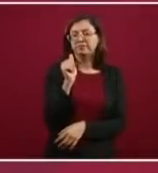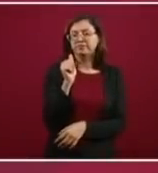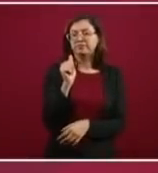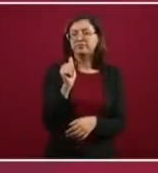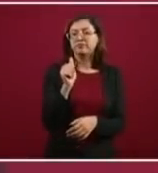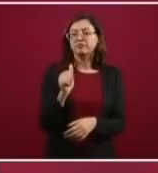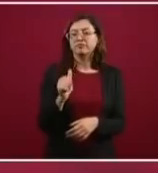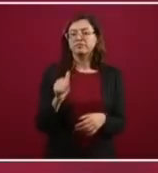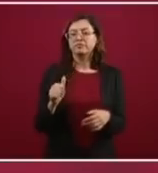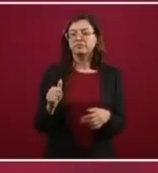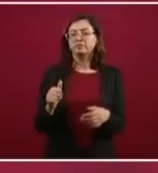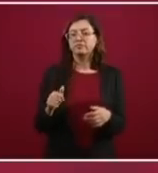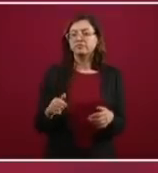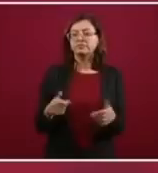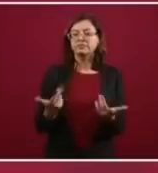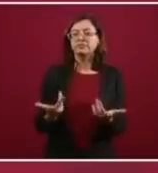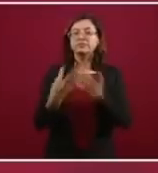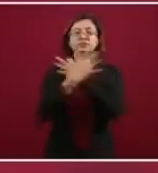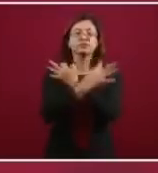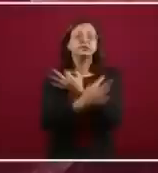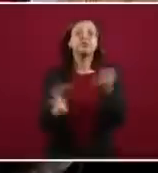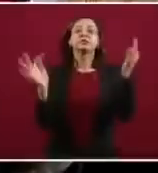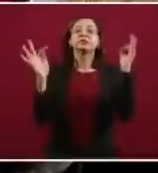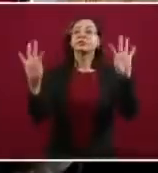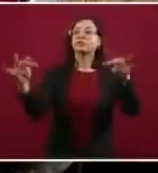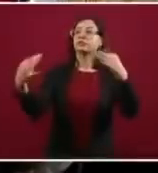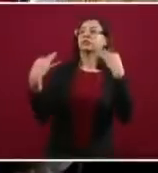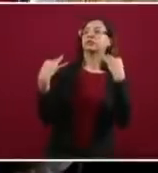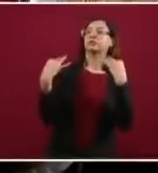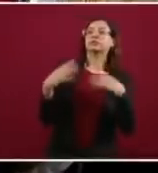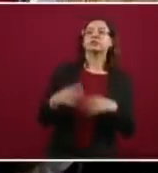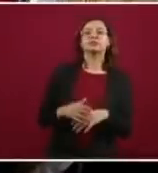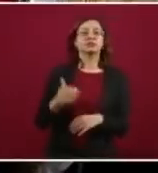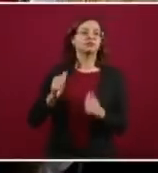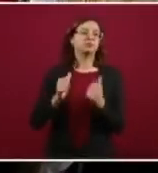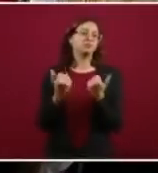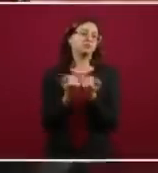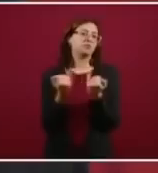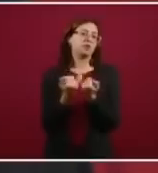y ya de esta manera se manda un mensaje, como era antes, pues no,